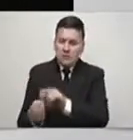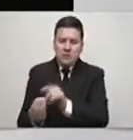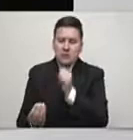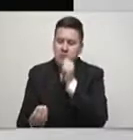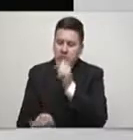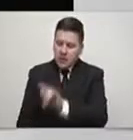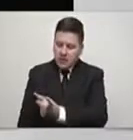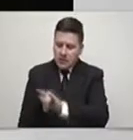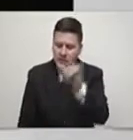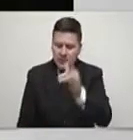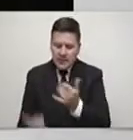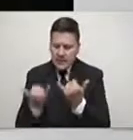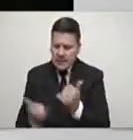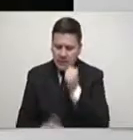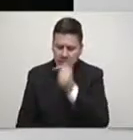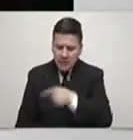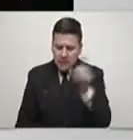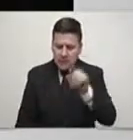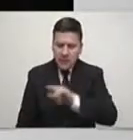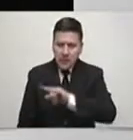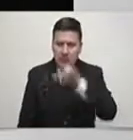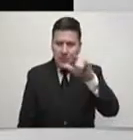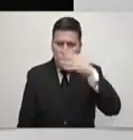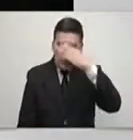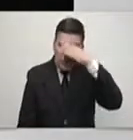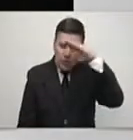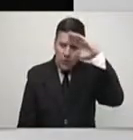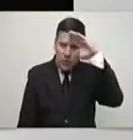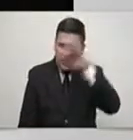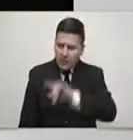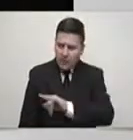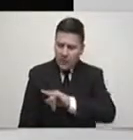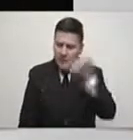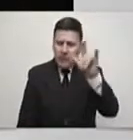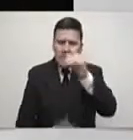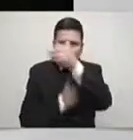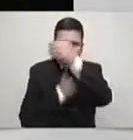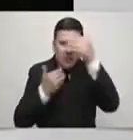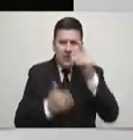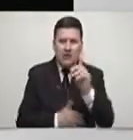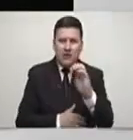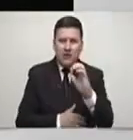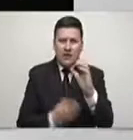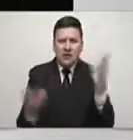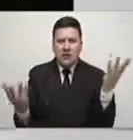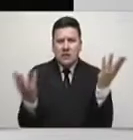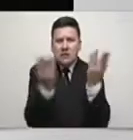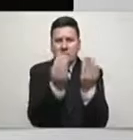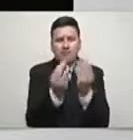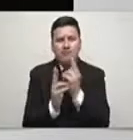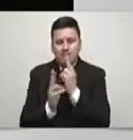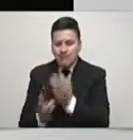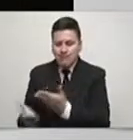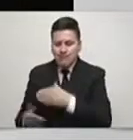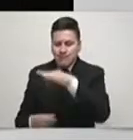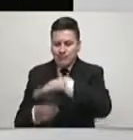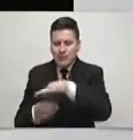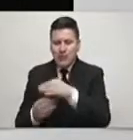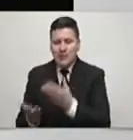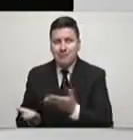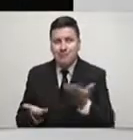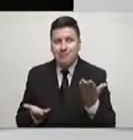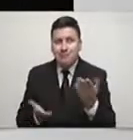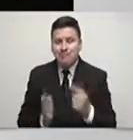mismo a la habana a mantener informados a los negociadores de las farc sobre el resultado de este diálogo político